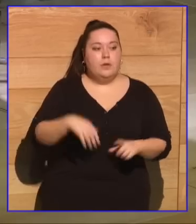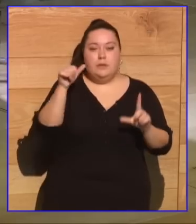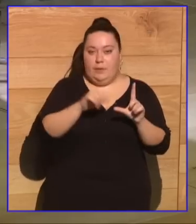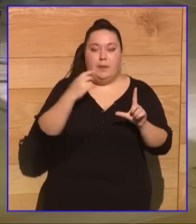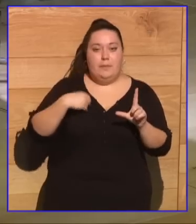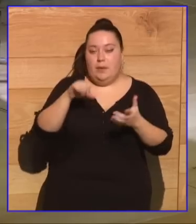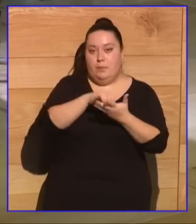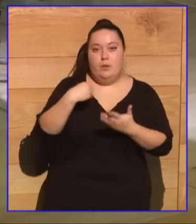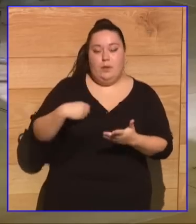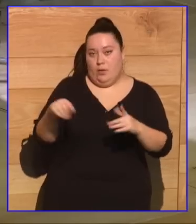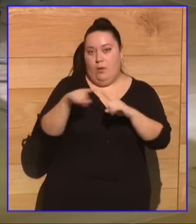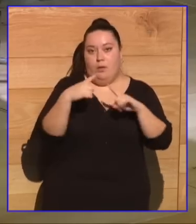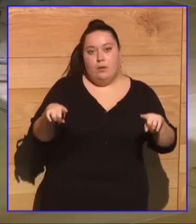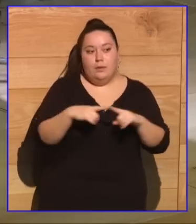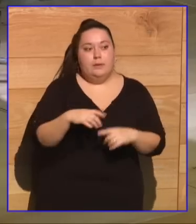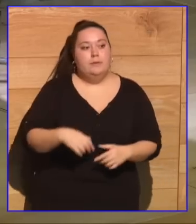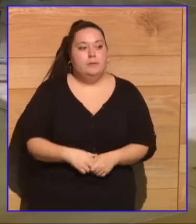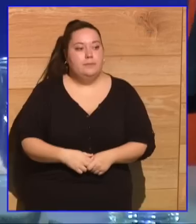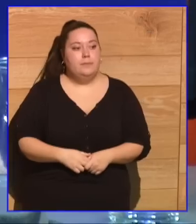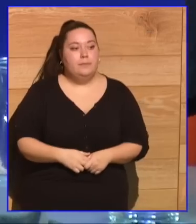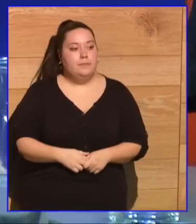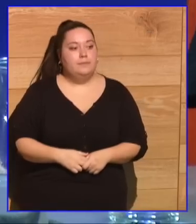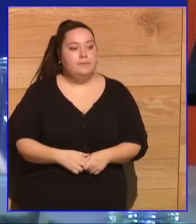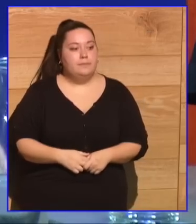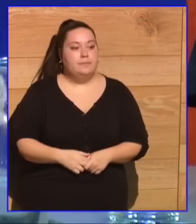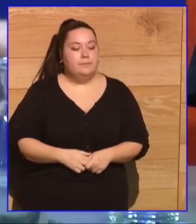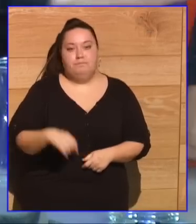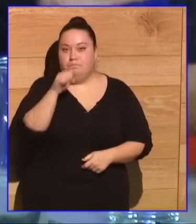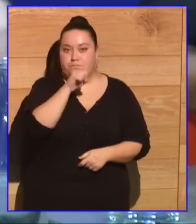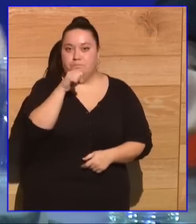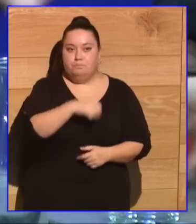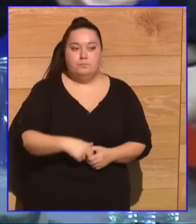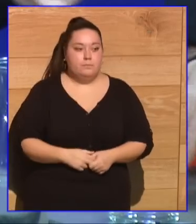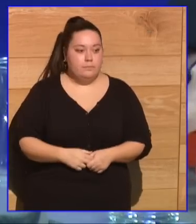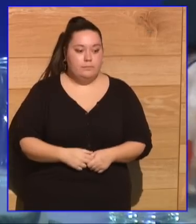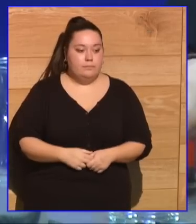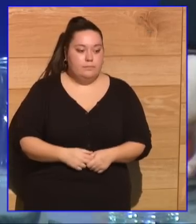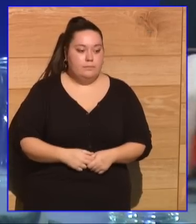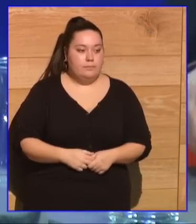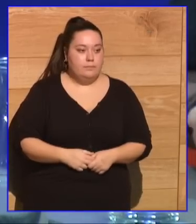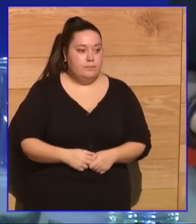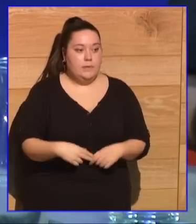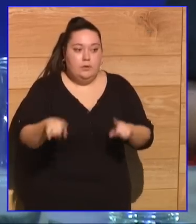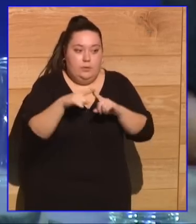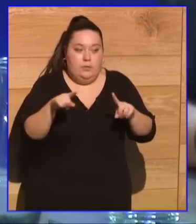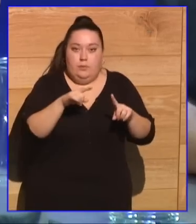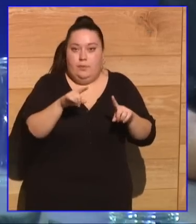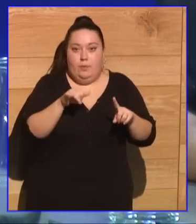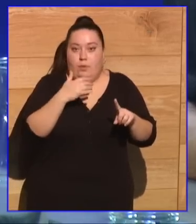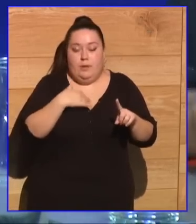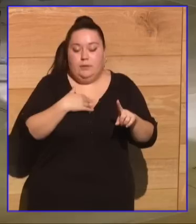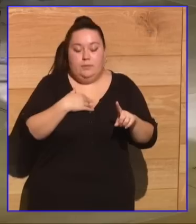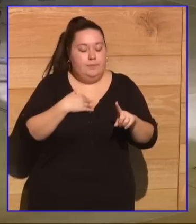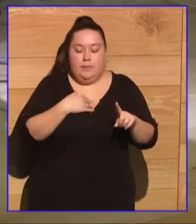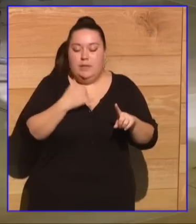Nueva Orleans y es No todo conozco. música, con Sideco y con música con Ike. Claro, la porque- sonora espectacular, Entonces, pero es claro, verdad que. Ya, pero quiere decir que es una cuestión muy personal, digo, una cosa que